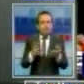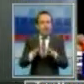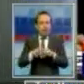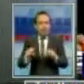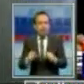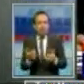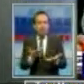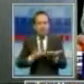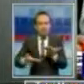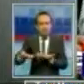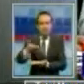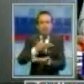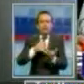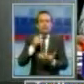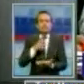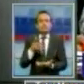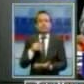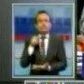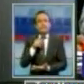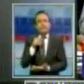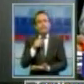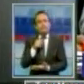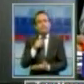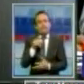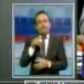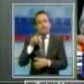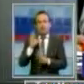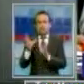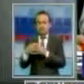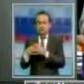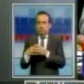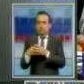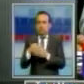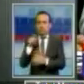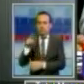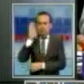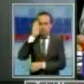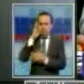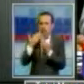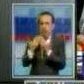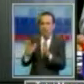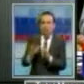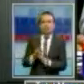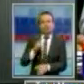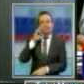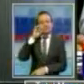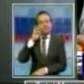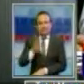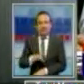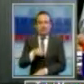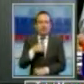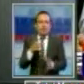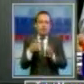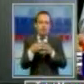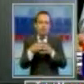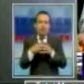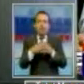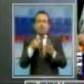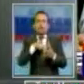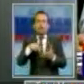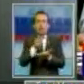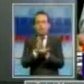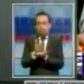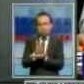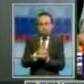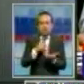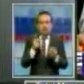A ver, por más allá que los partidos digan que Michelle Bachelet tiene completa libertad, todos sabemos que igual hay negociación. ¿Cuáles tienen que ser los criterios